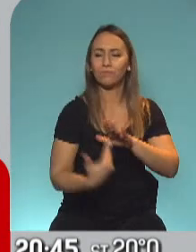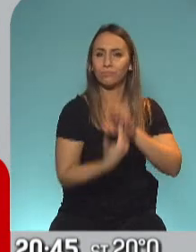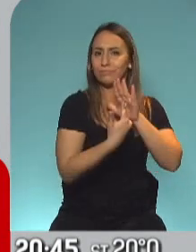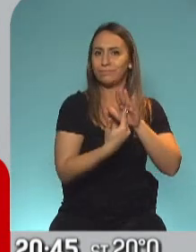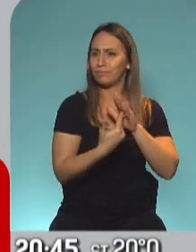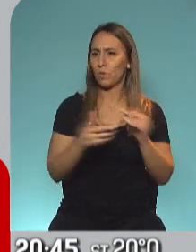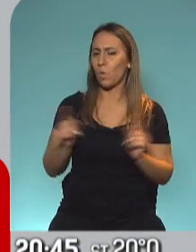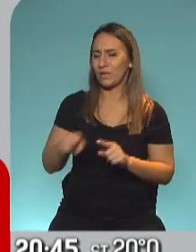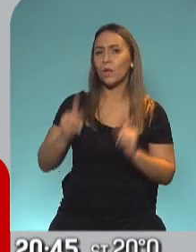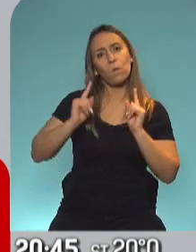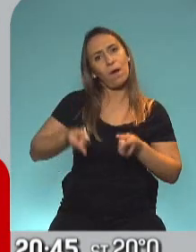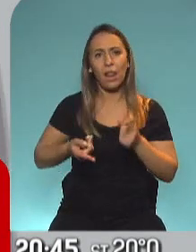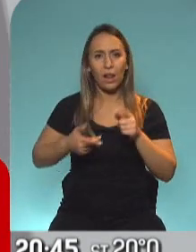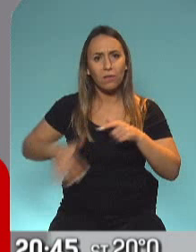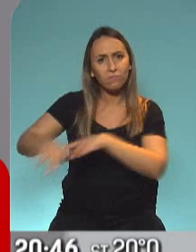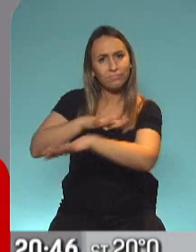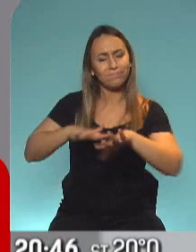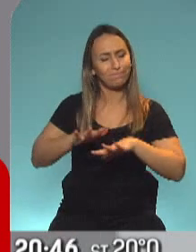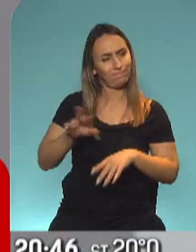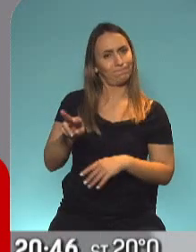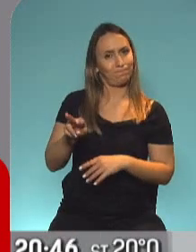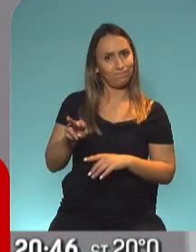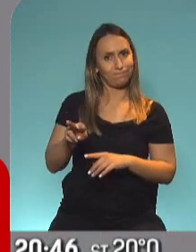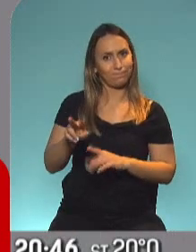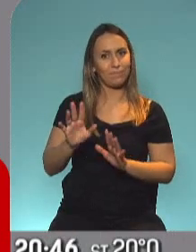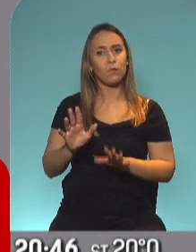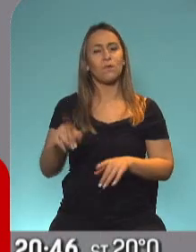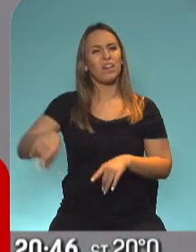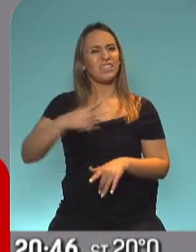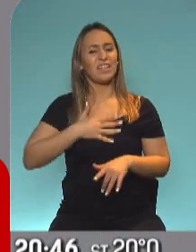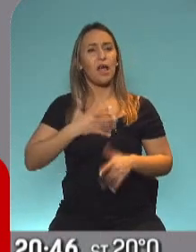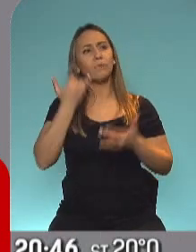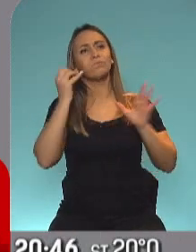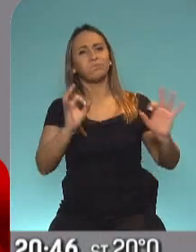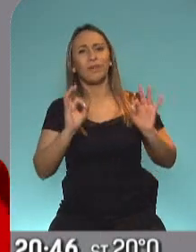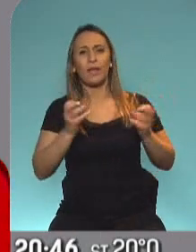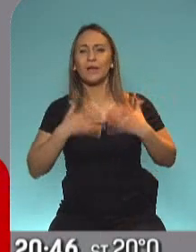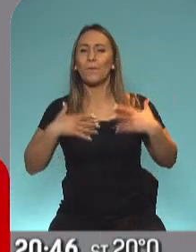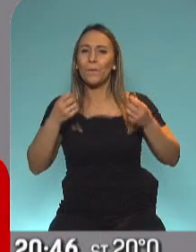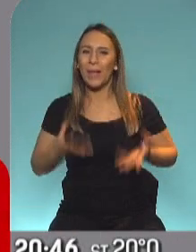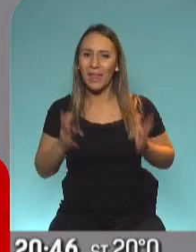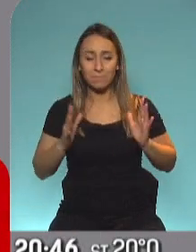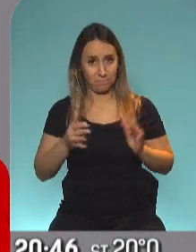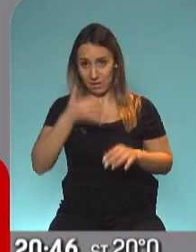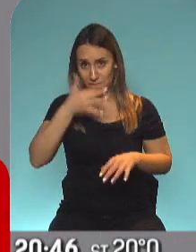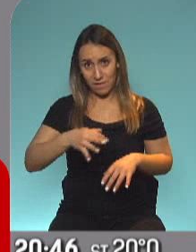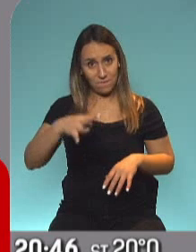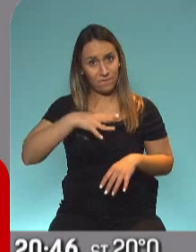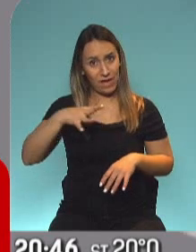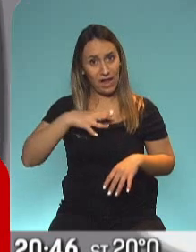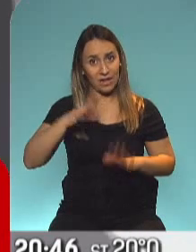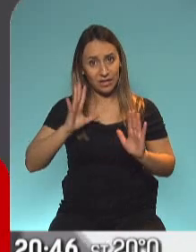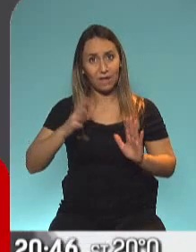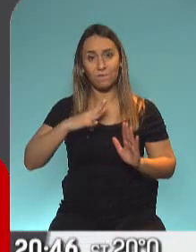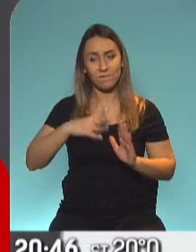y entonces eso genera la idea de que estamos bien, y la verdad es que no estamos bien. Creo que todavía falta una etapa importante para